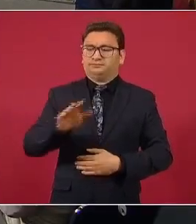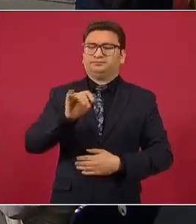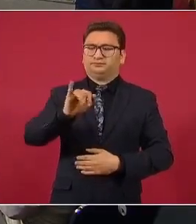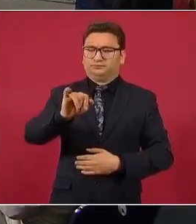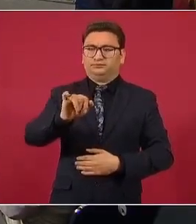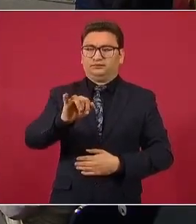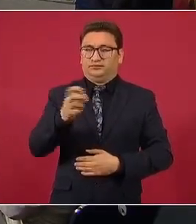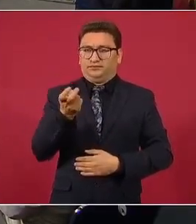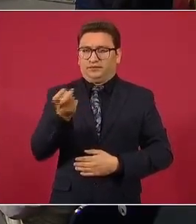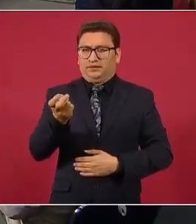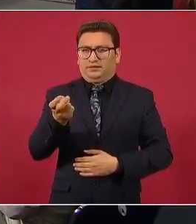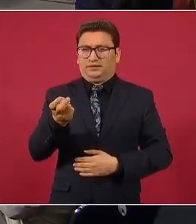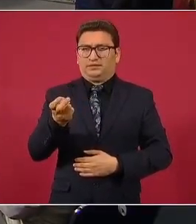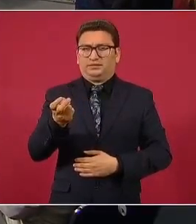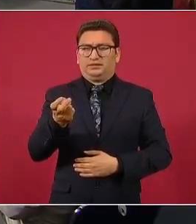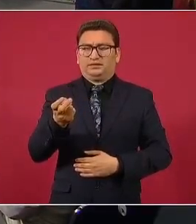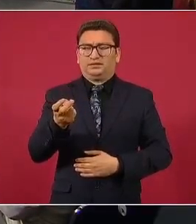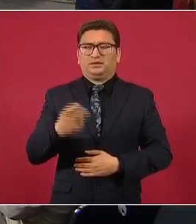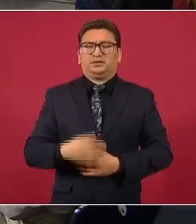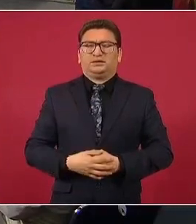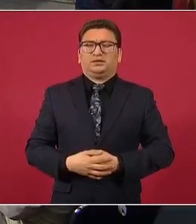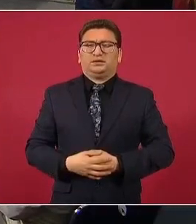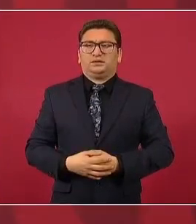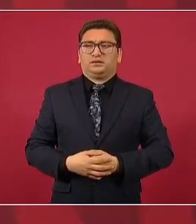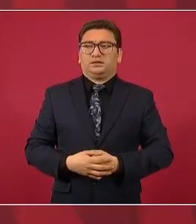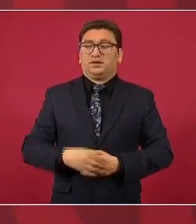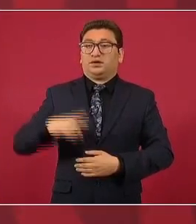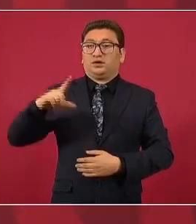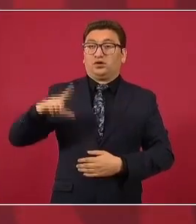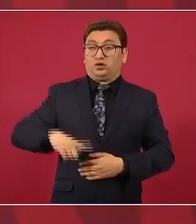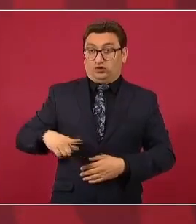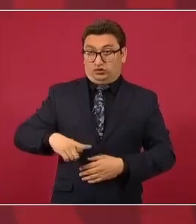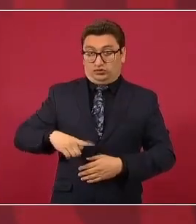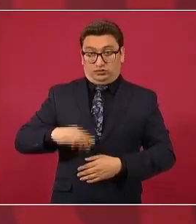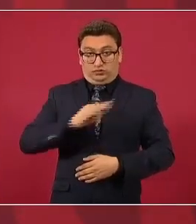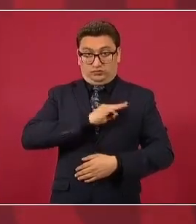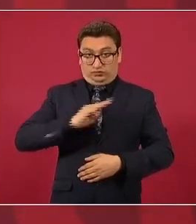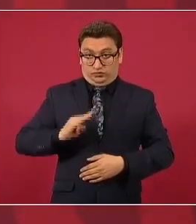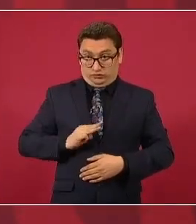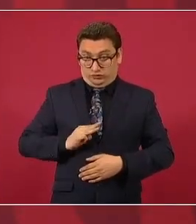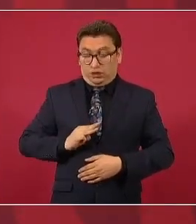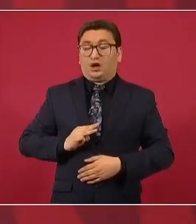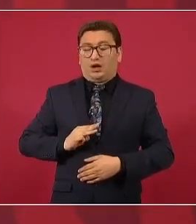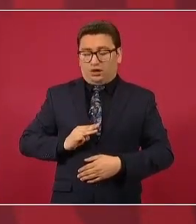que ver con el gobierno municipal, y aprovechamos para